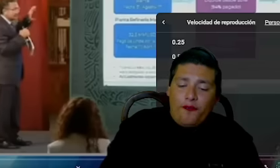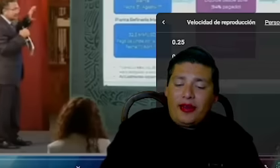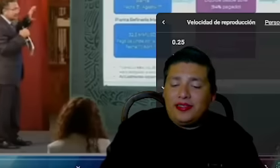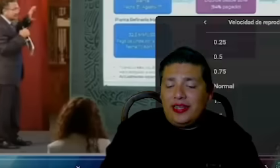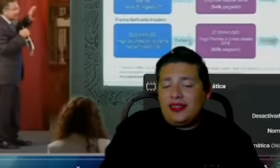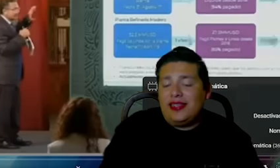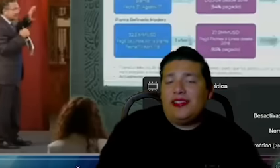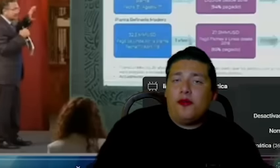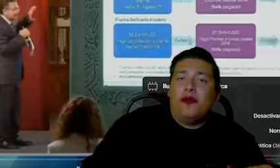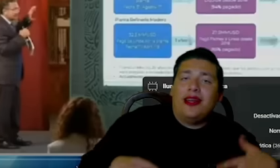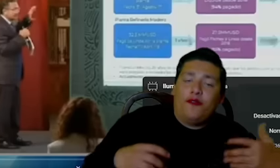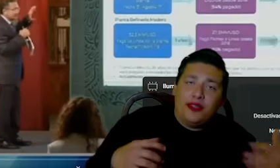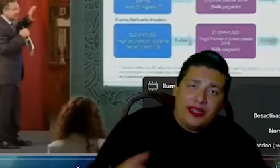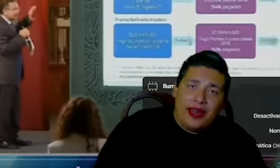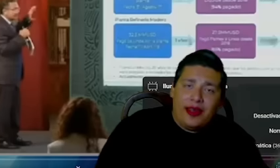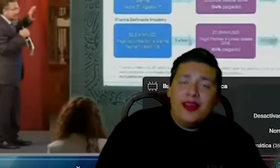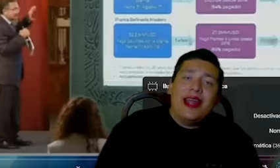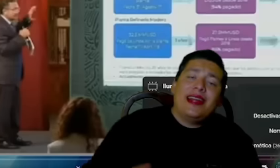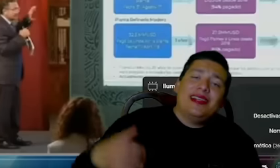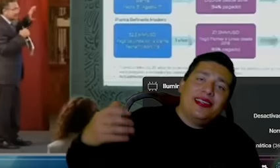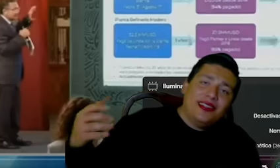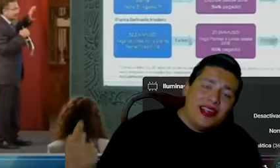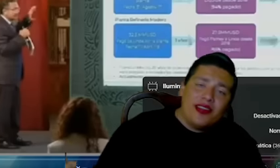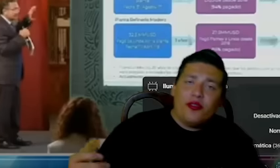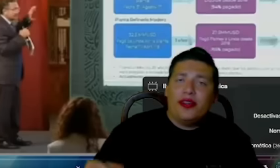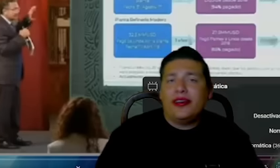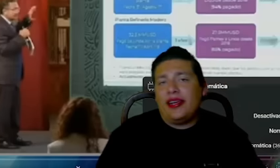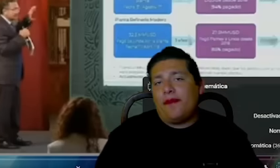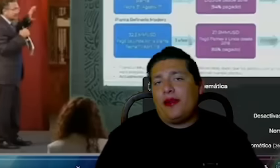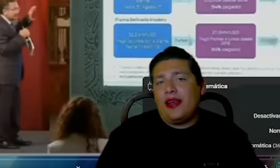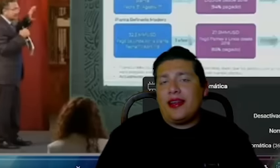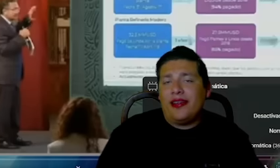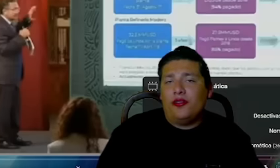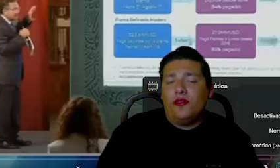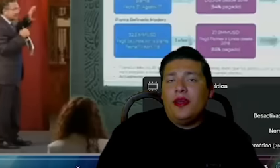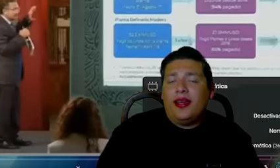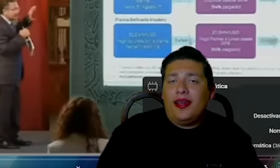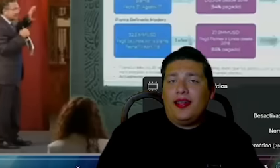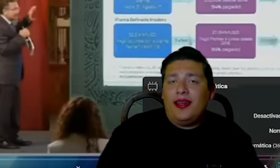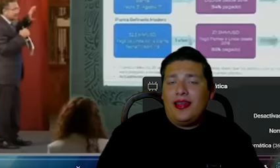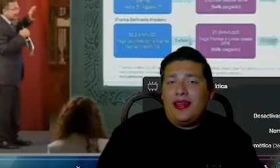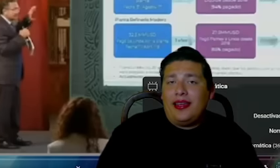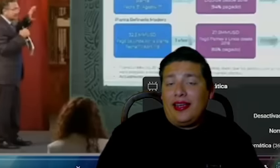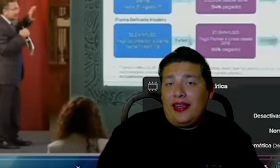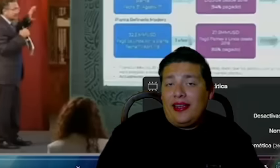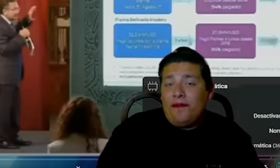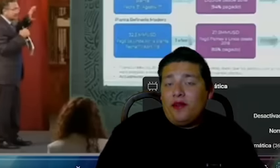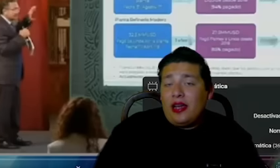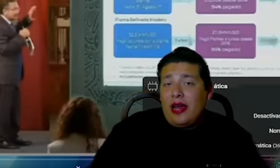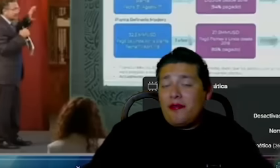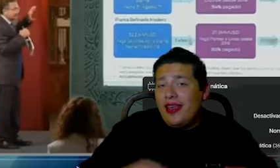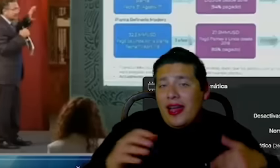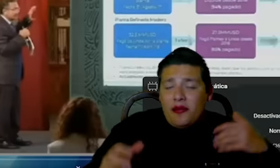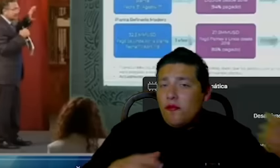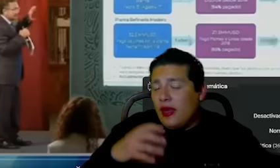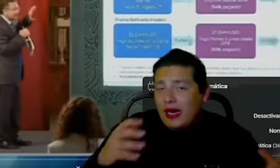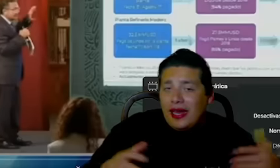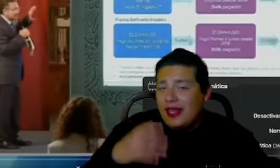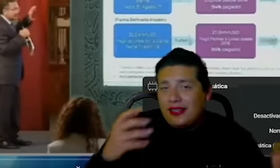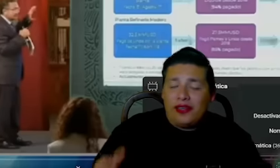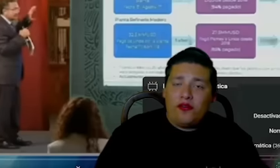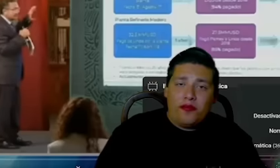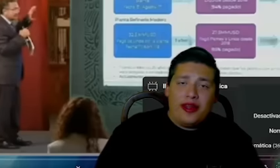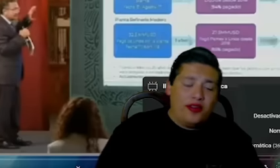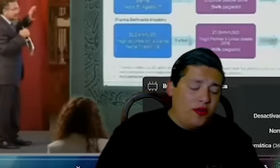empresa francesa se vio beneficiada en el sexenio de Enrique Peña Nieto, y que había